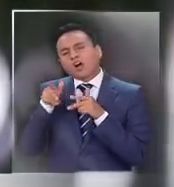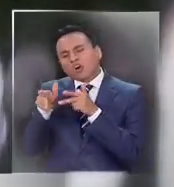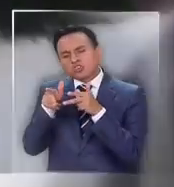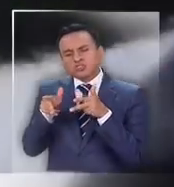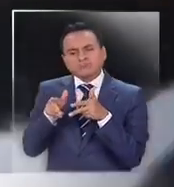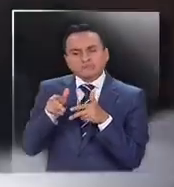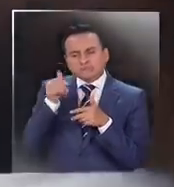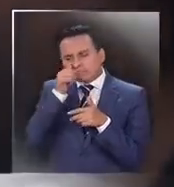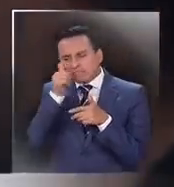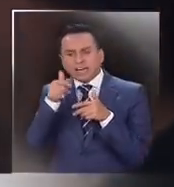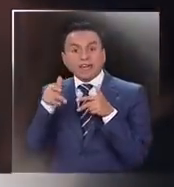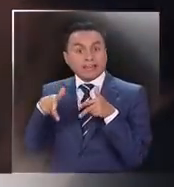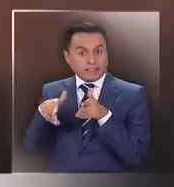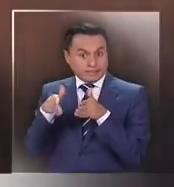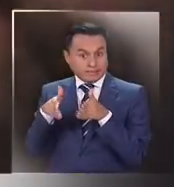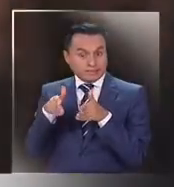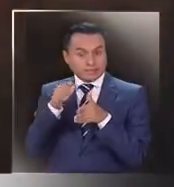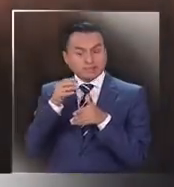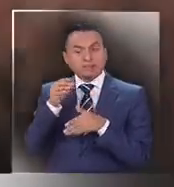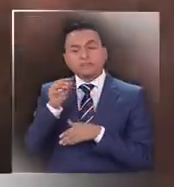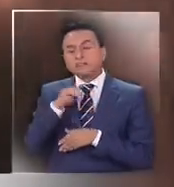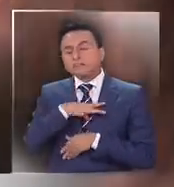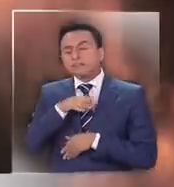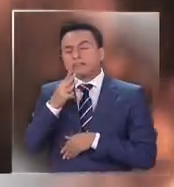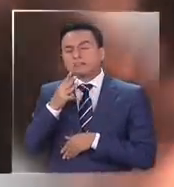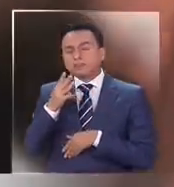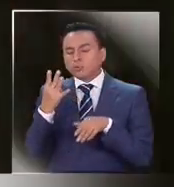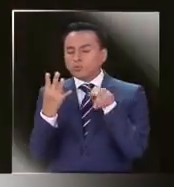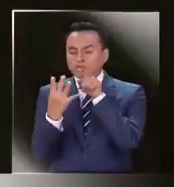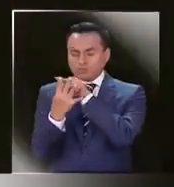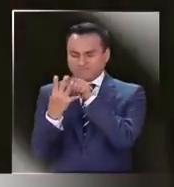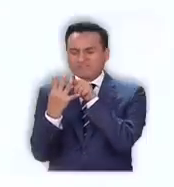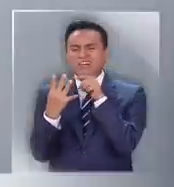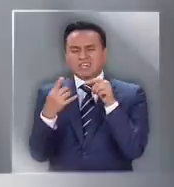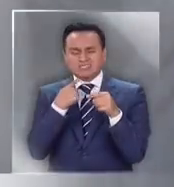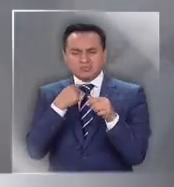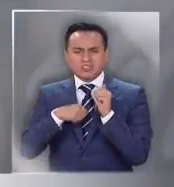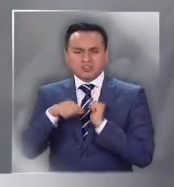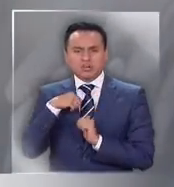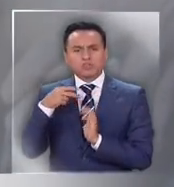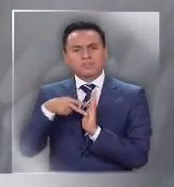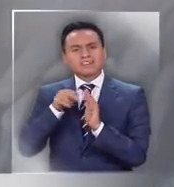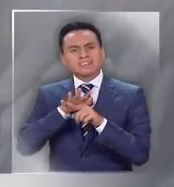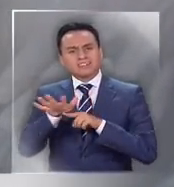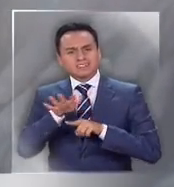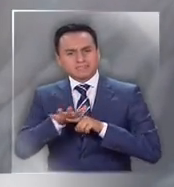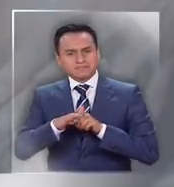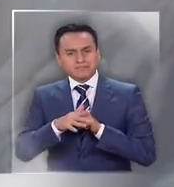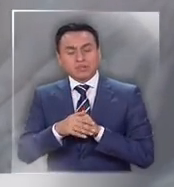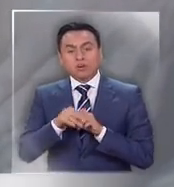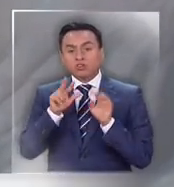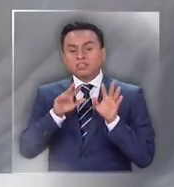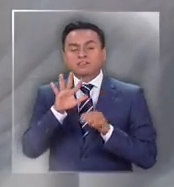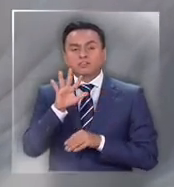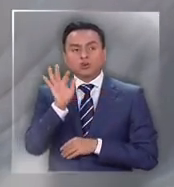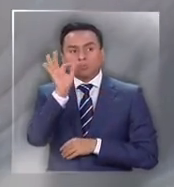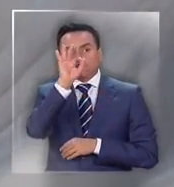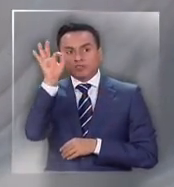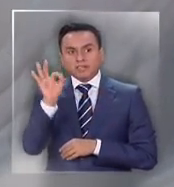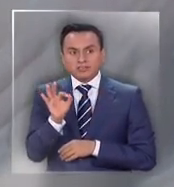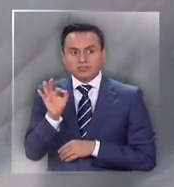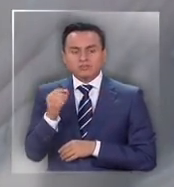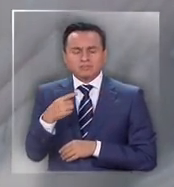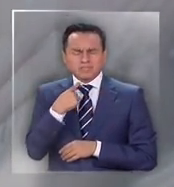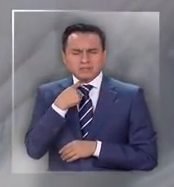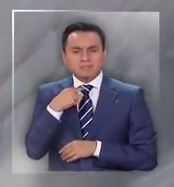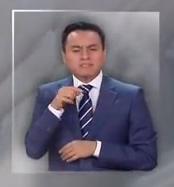Chile, 3 de cada 4 personas sufrieron de este tipo de conducta el 2015. El 85% de